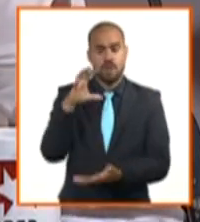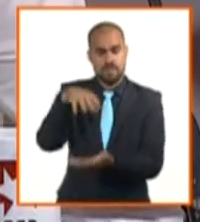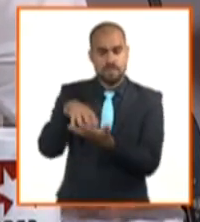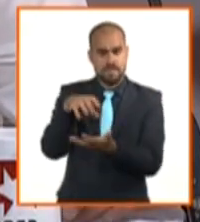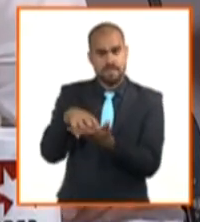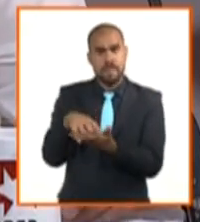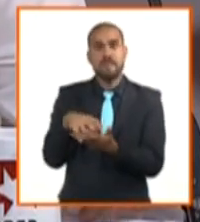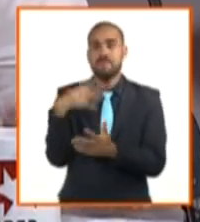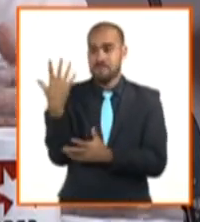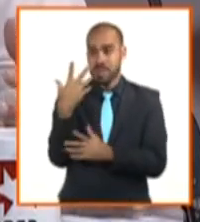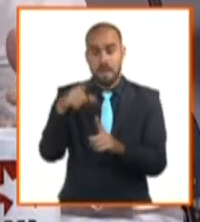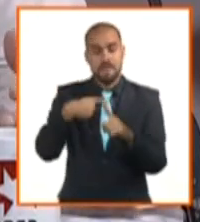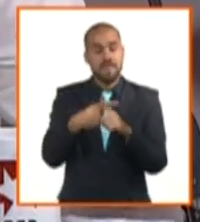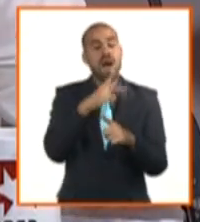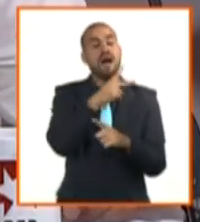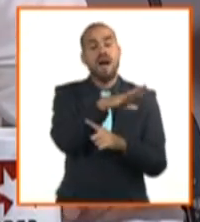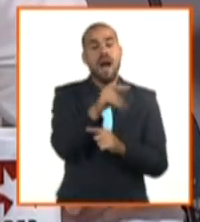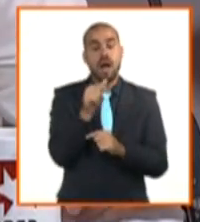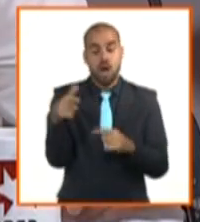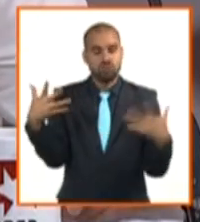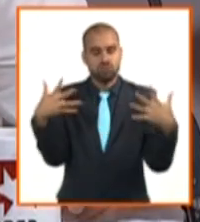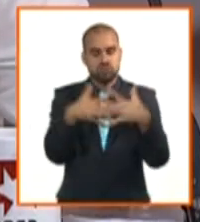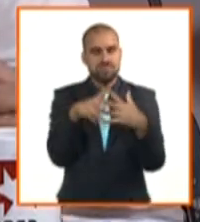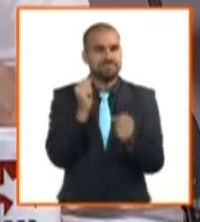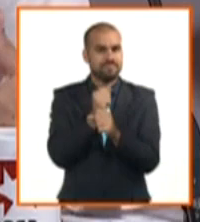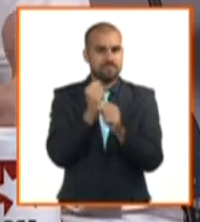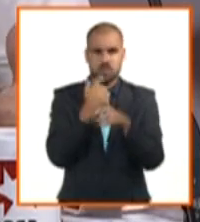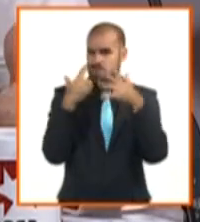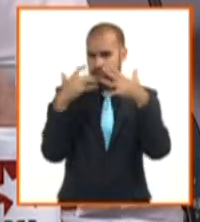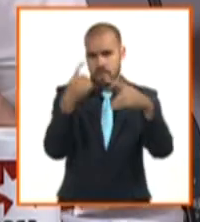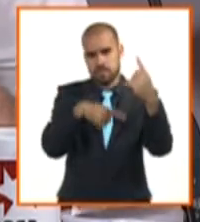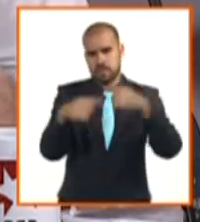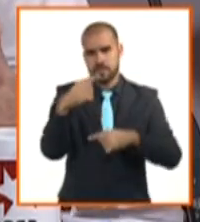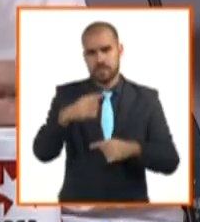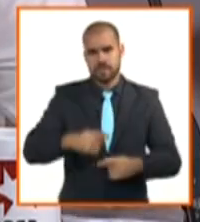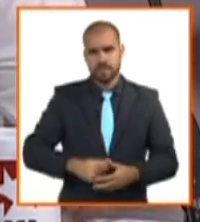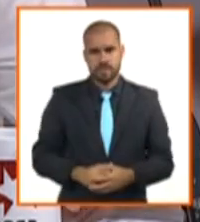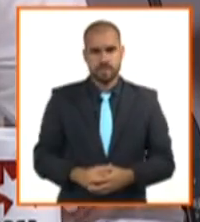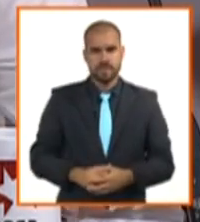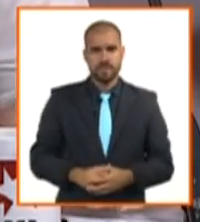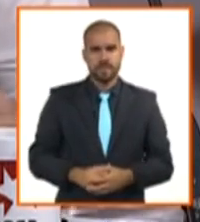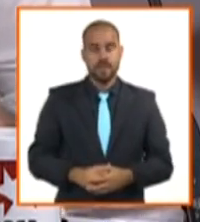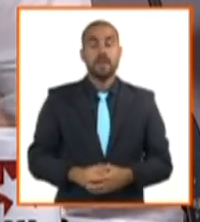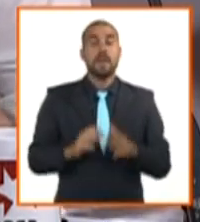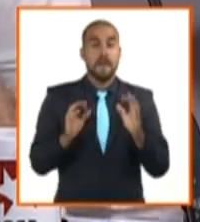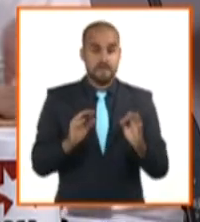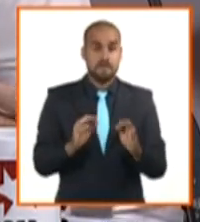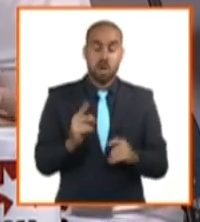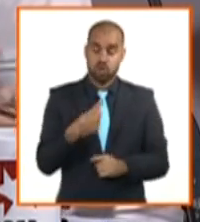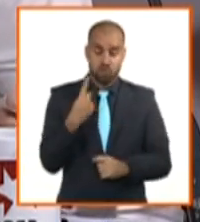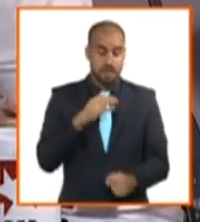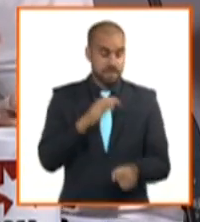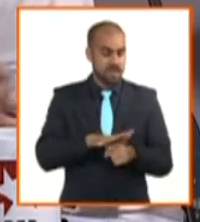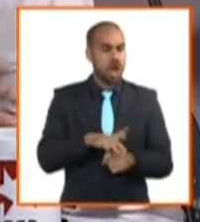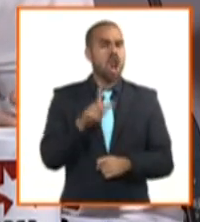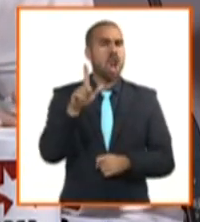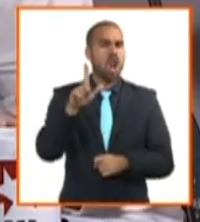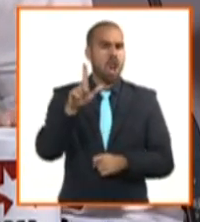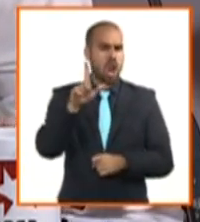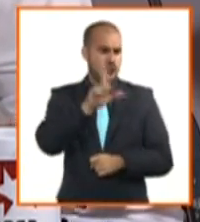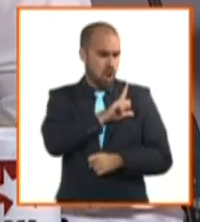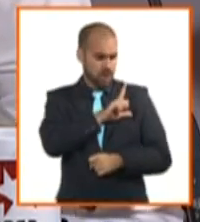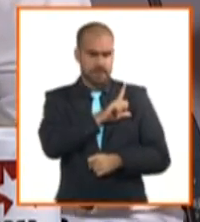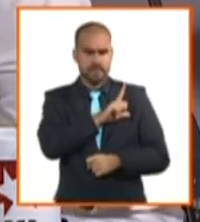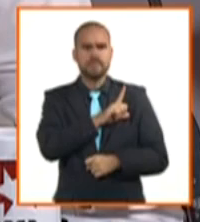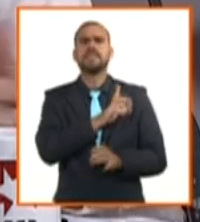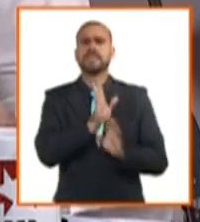pues tienen un peso importante en toda esta actividad por eso es que desde el lunes se comenzaron este es un fenómeno que se ha venido trabajando